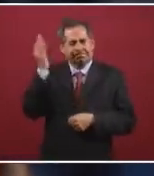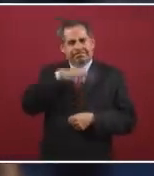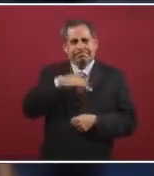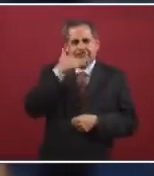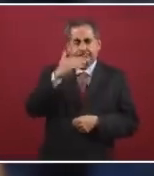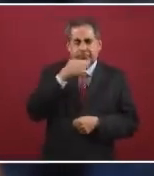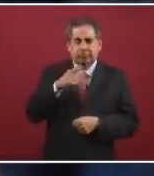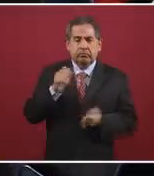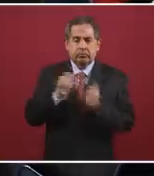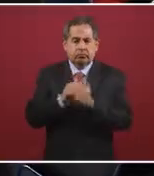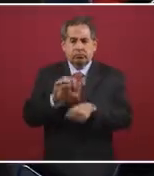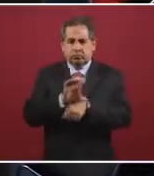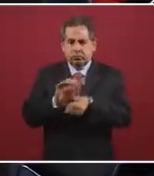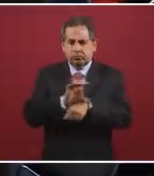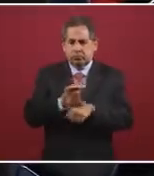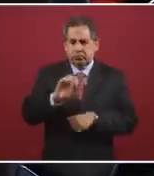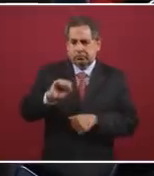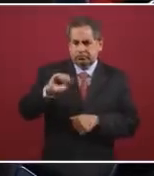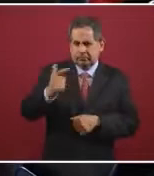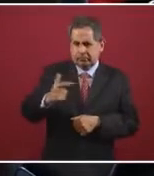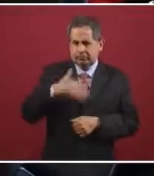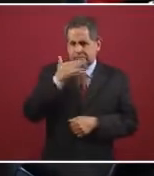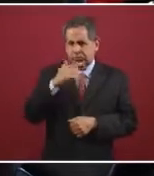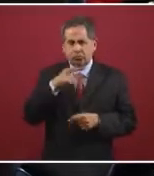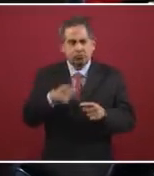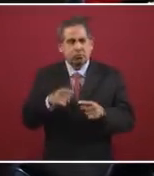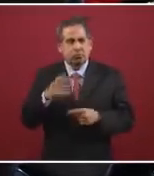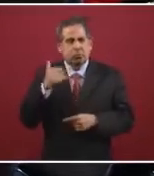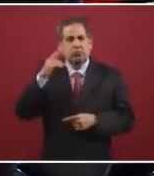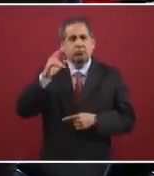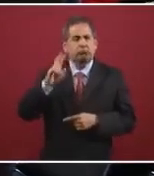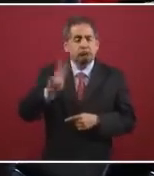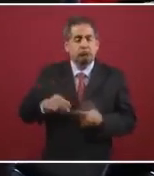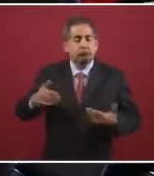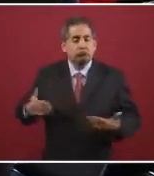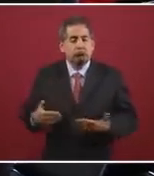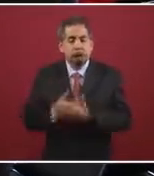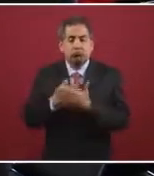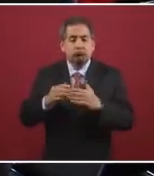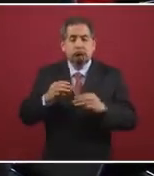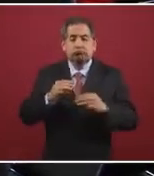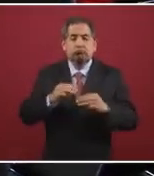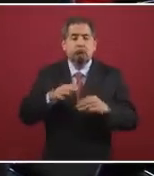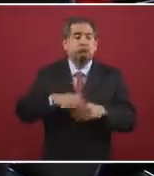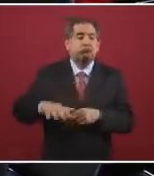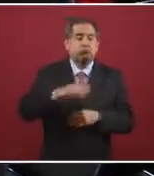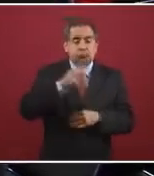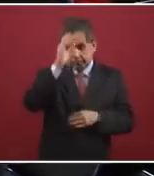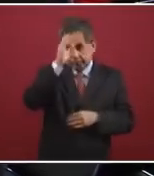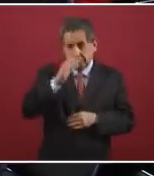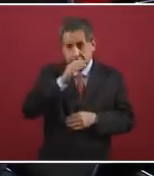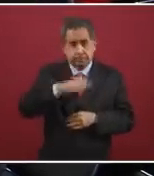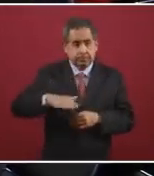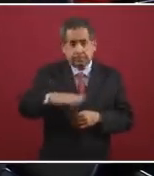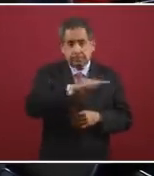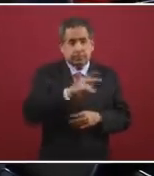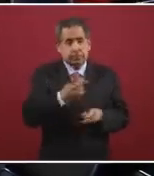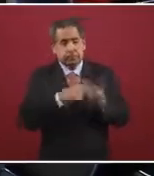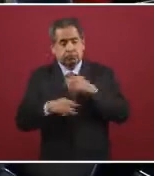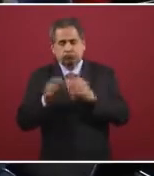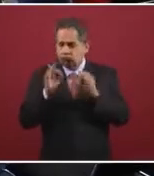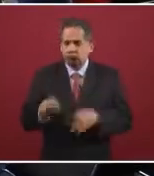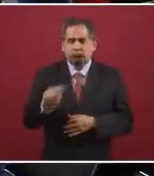de Carlos Salinas de Gortari. Yo soy originario de la comarca lagunera de Coahuila. Vengo de Torreón,